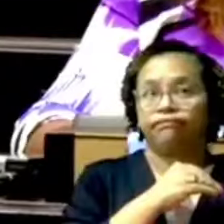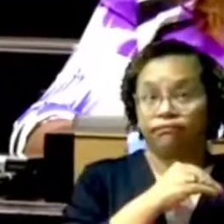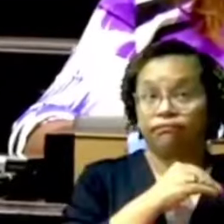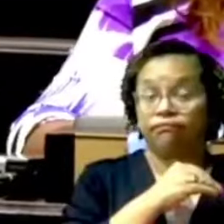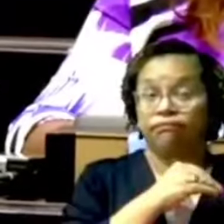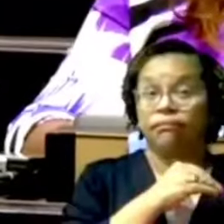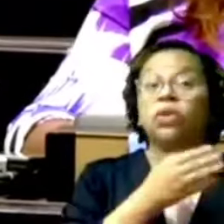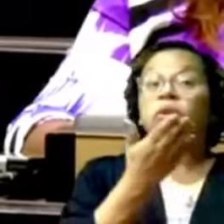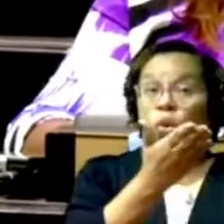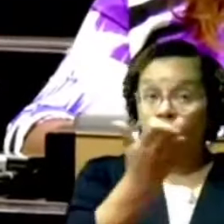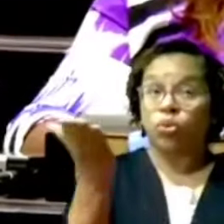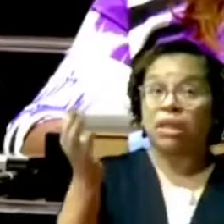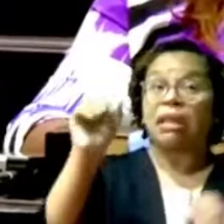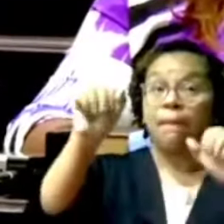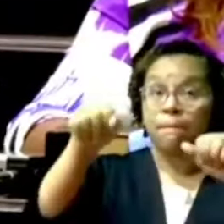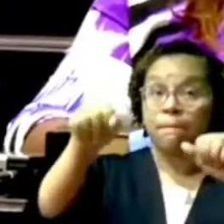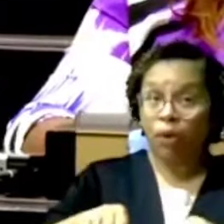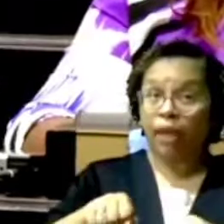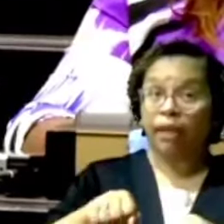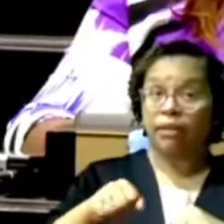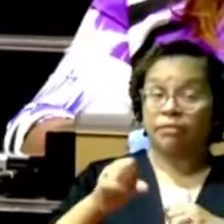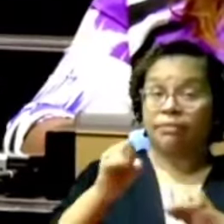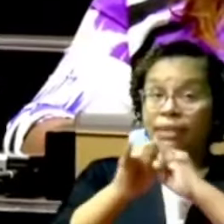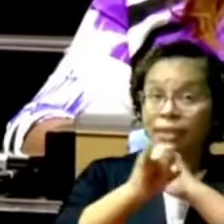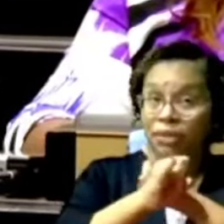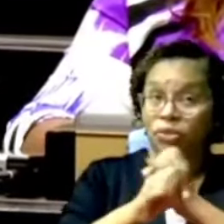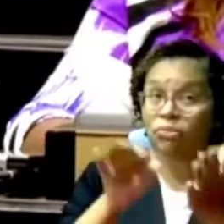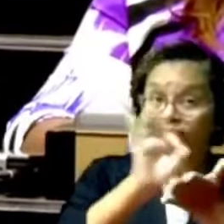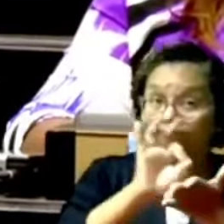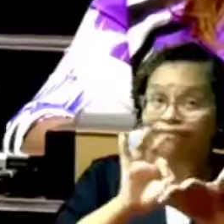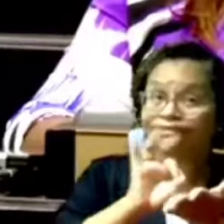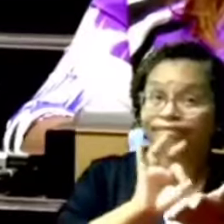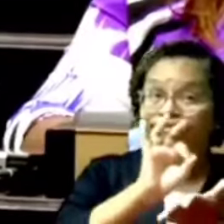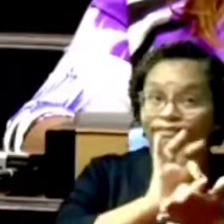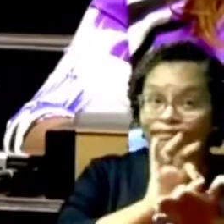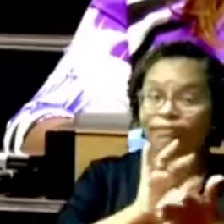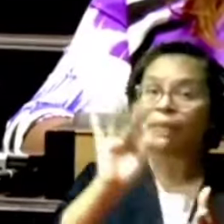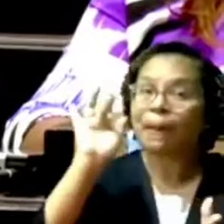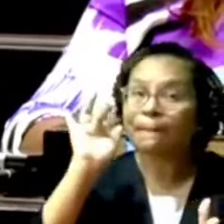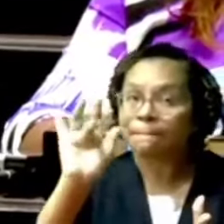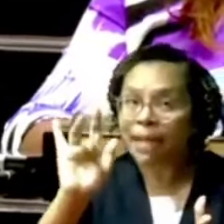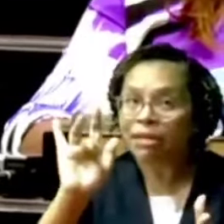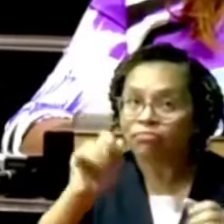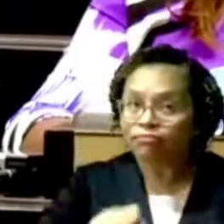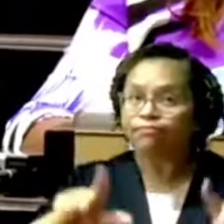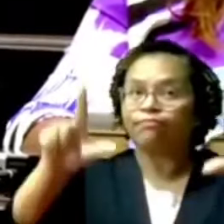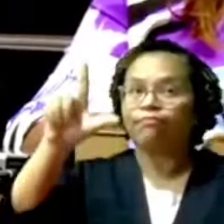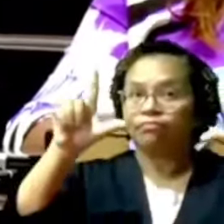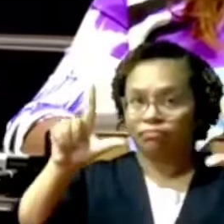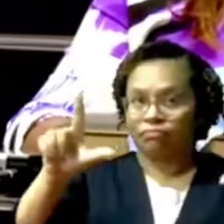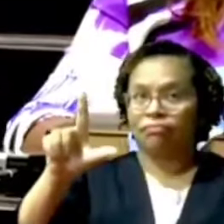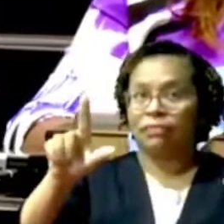pueden entrar a la Cámara de Cuentas y ver el link que está abierto, pero también